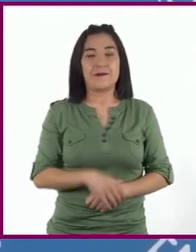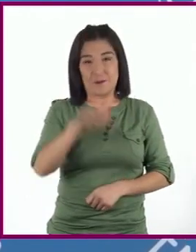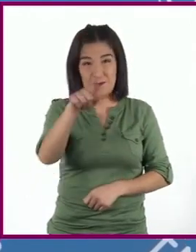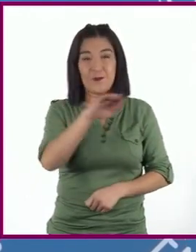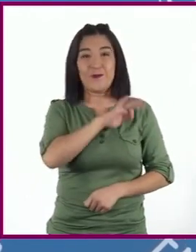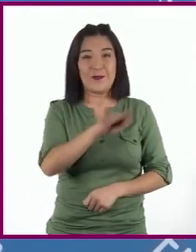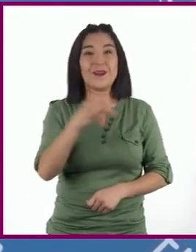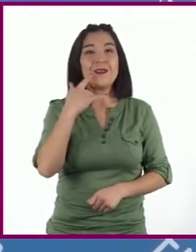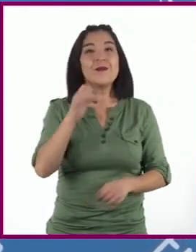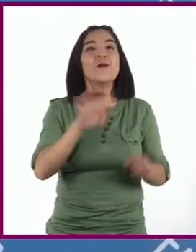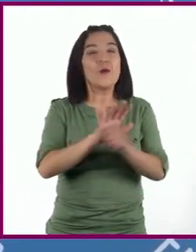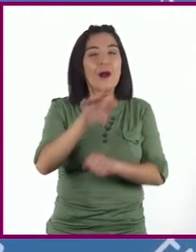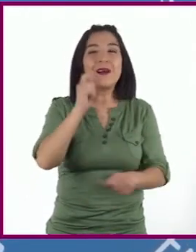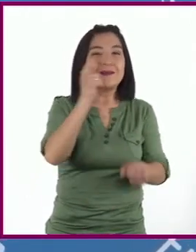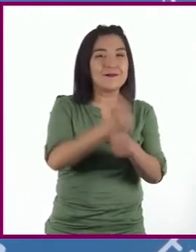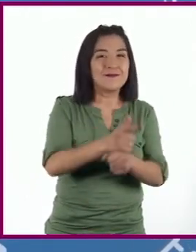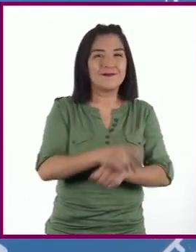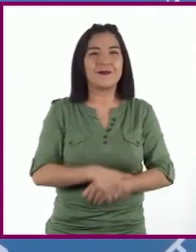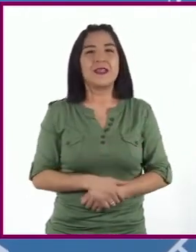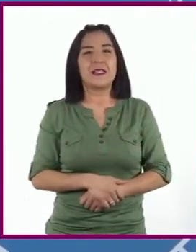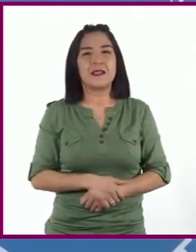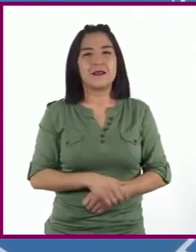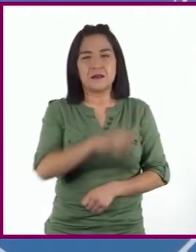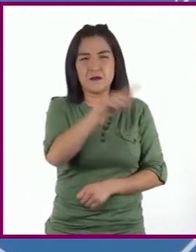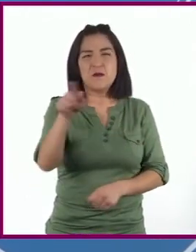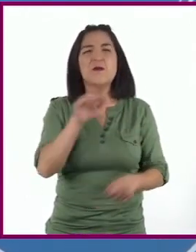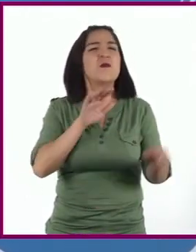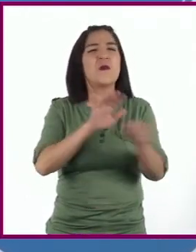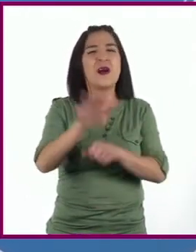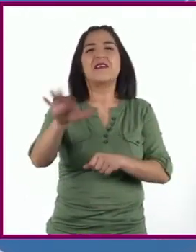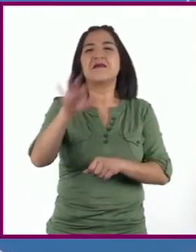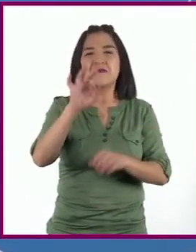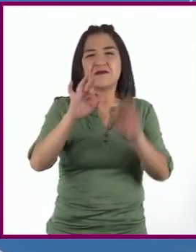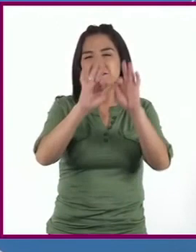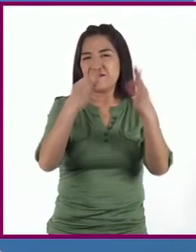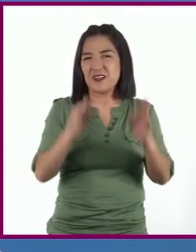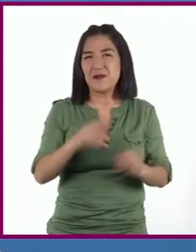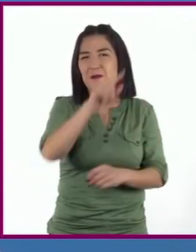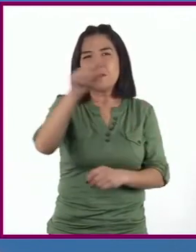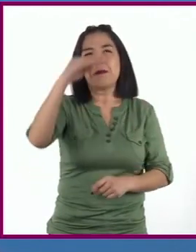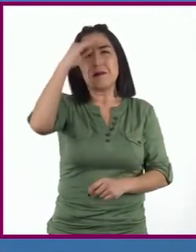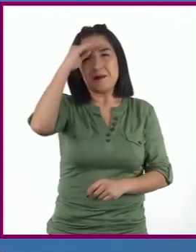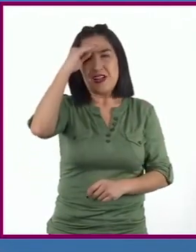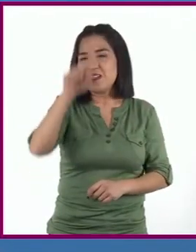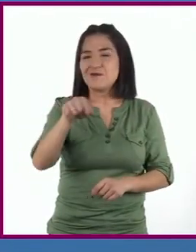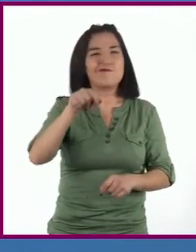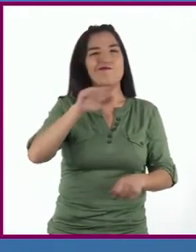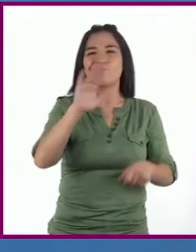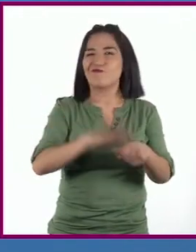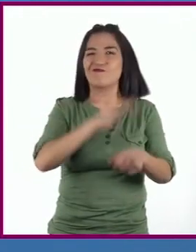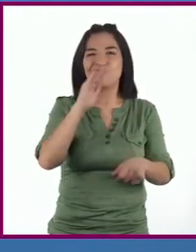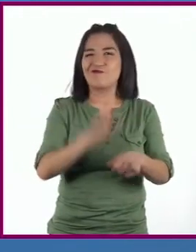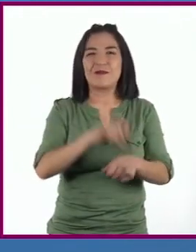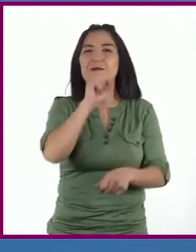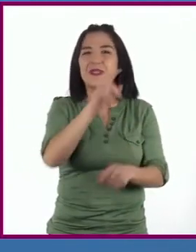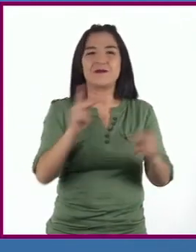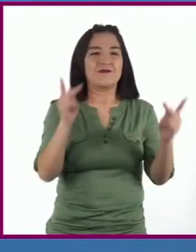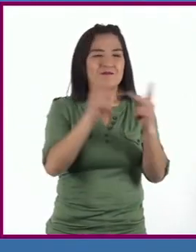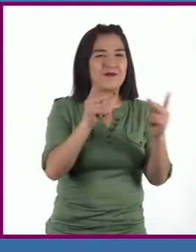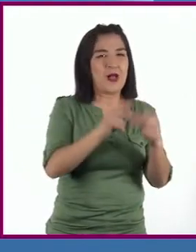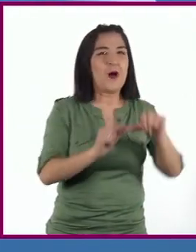¿Lograron identificarla? ¿Ustedes qué figura piensan que es la que no corresponde con las